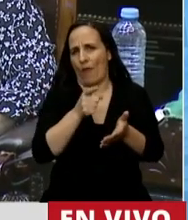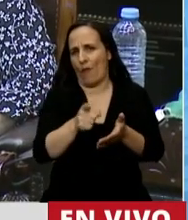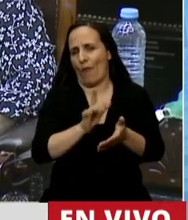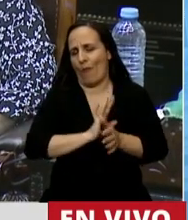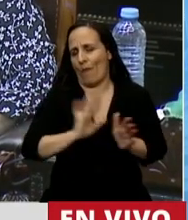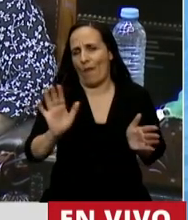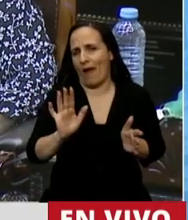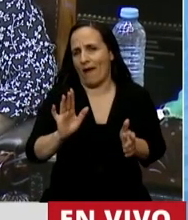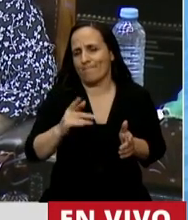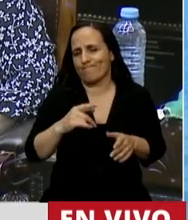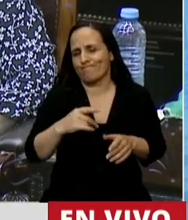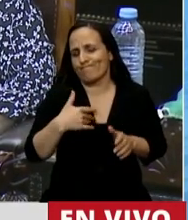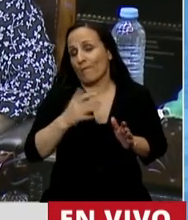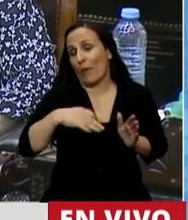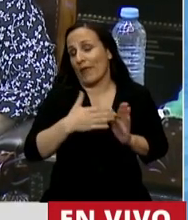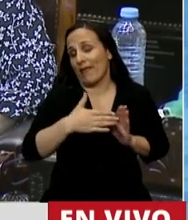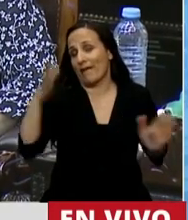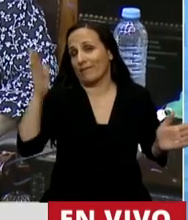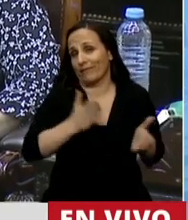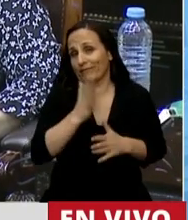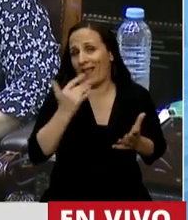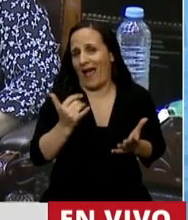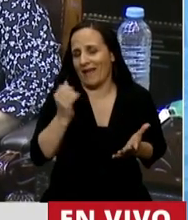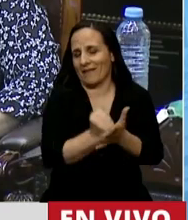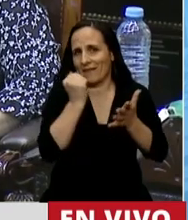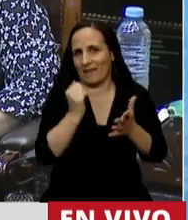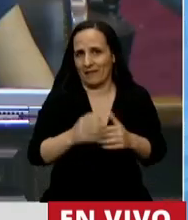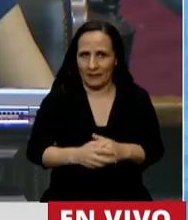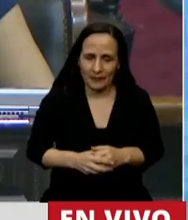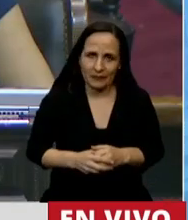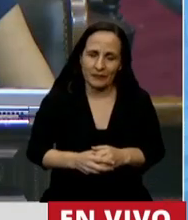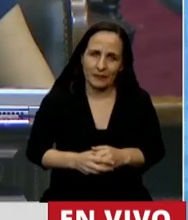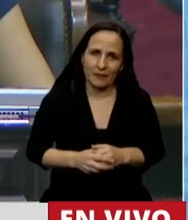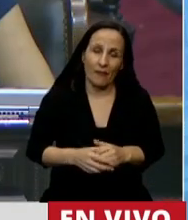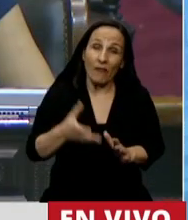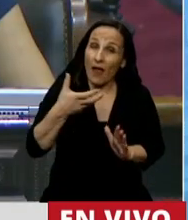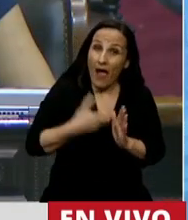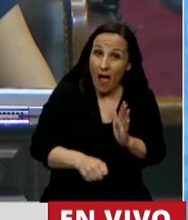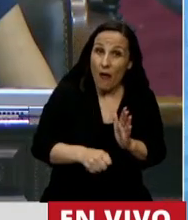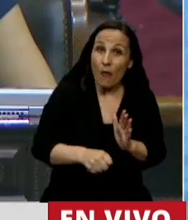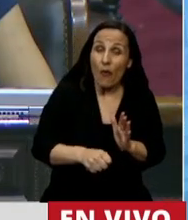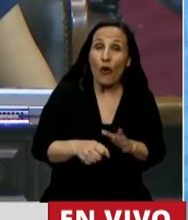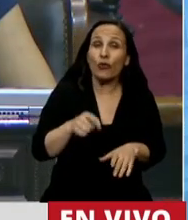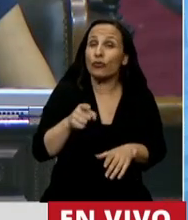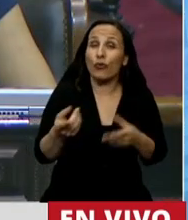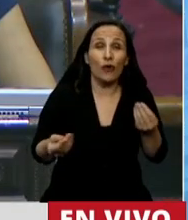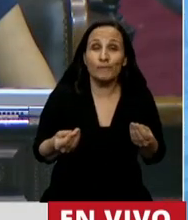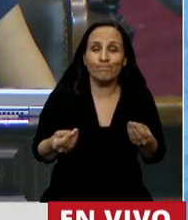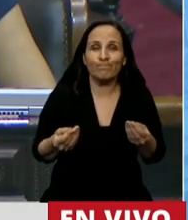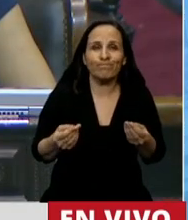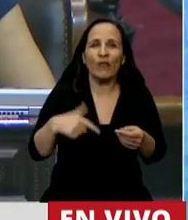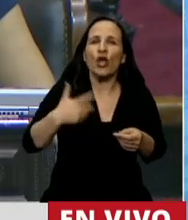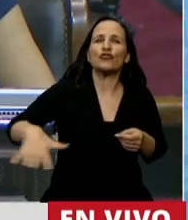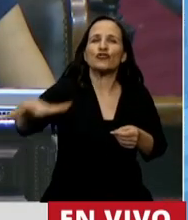acompaña durante mucho tiempo de su vida. El aborto es un tema que polariza a la